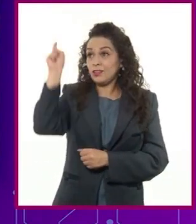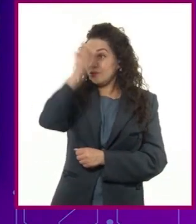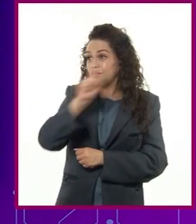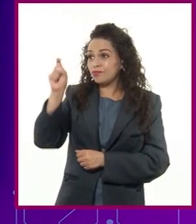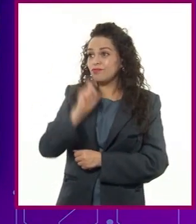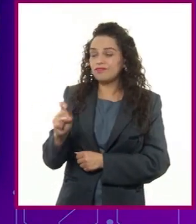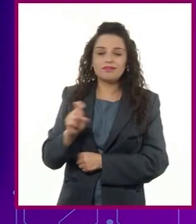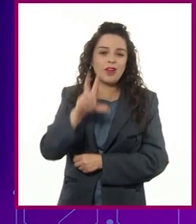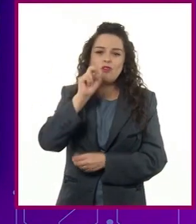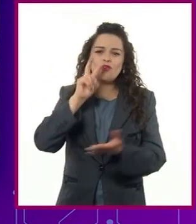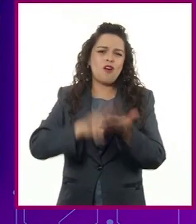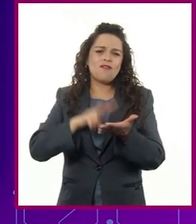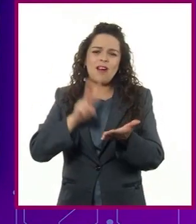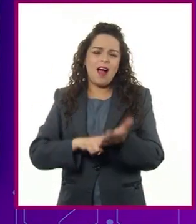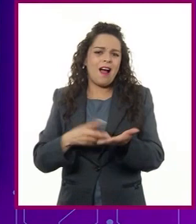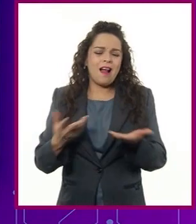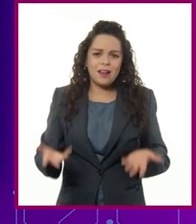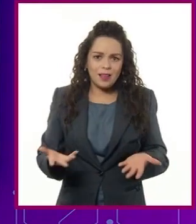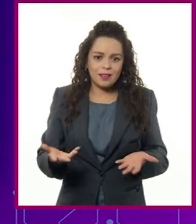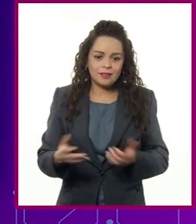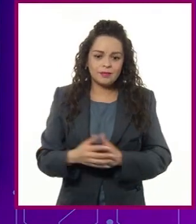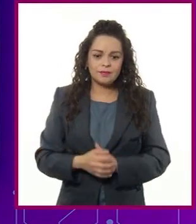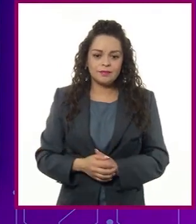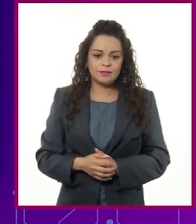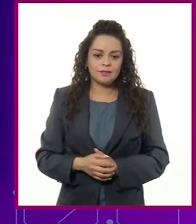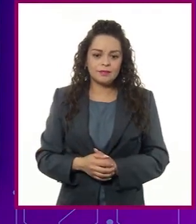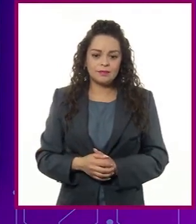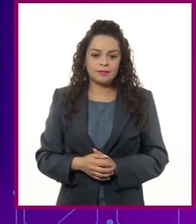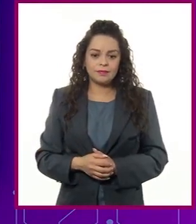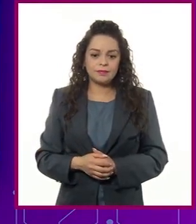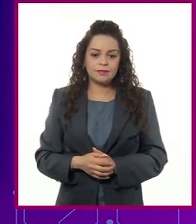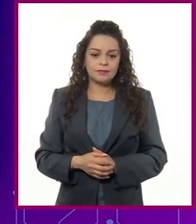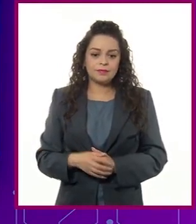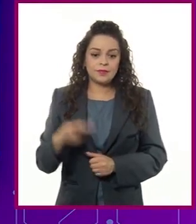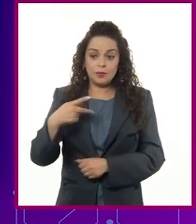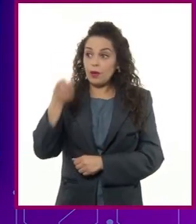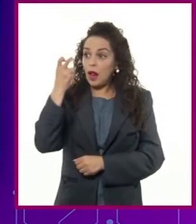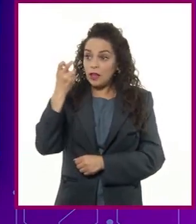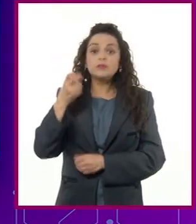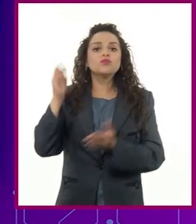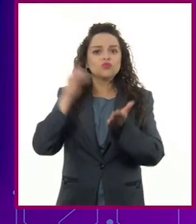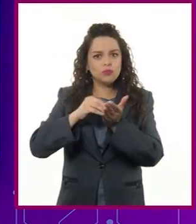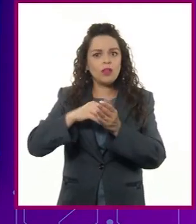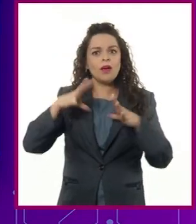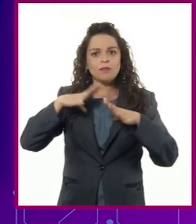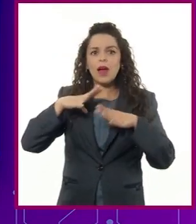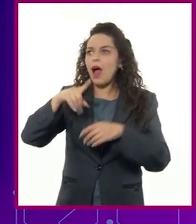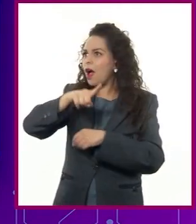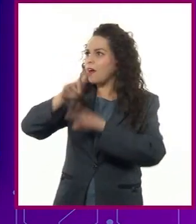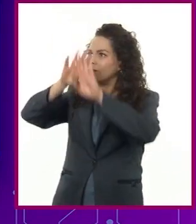Logré convencerlos y ese graffiti aún sigue luciendo en esa barda.